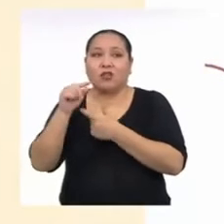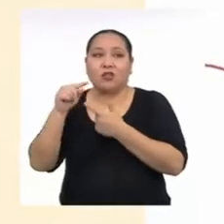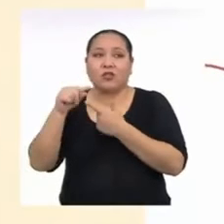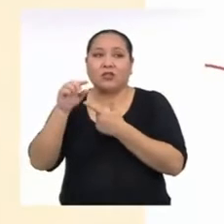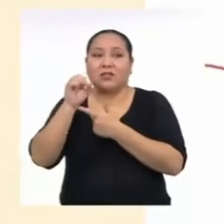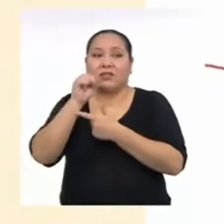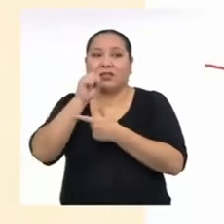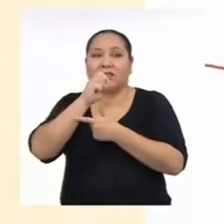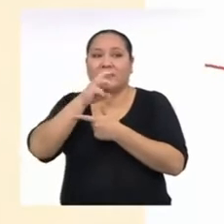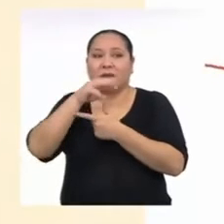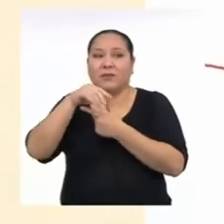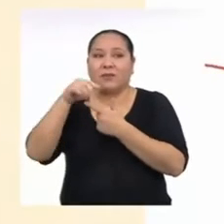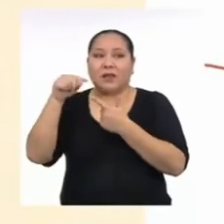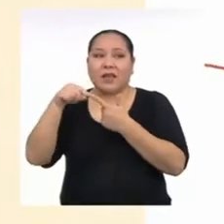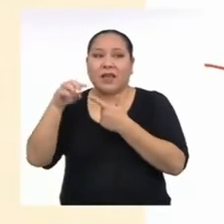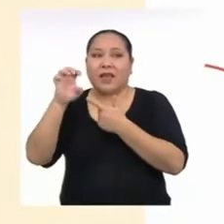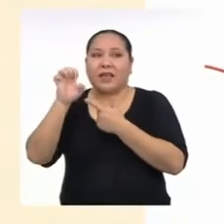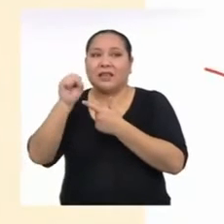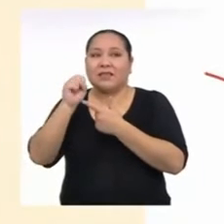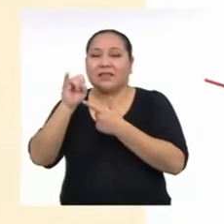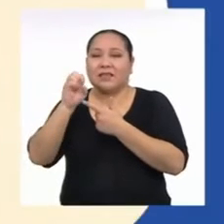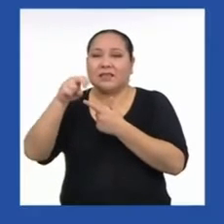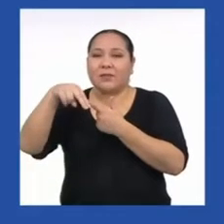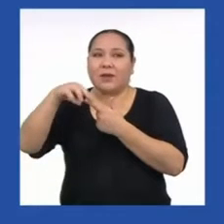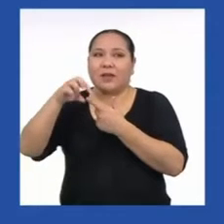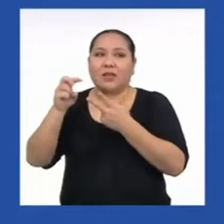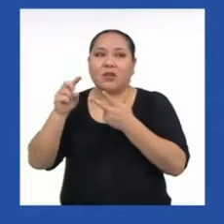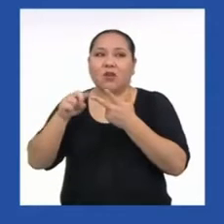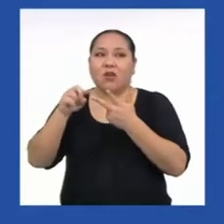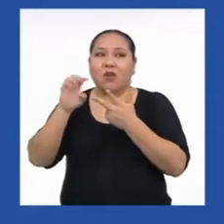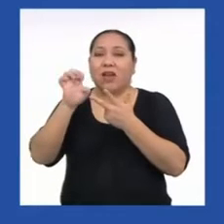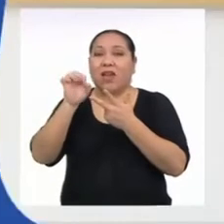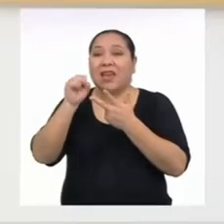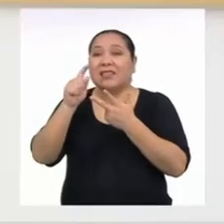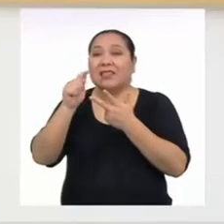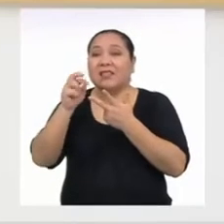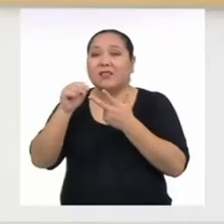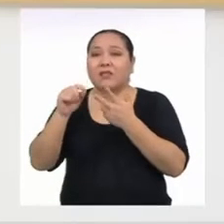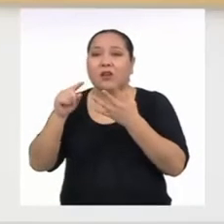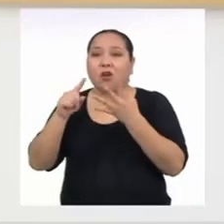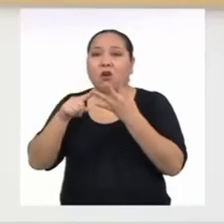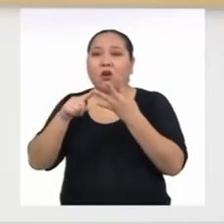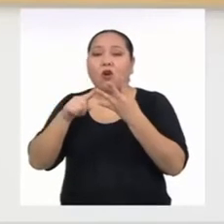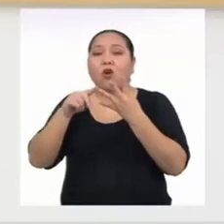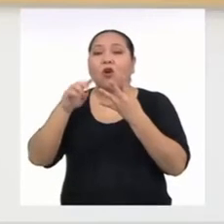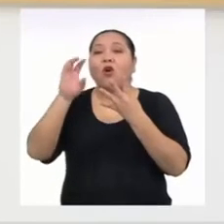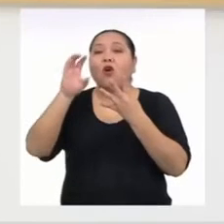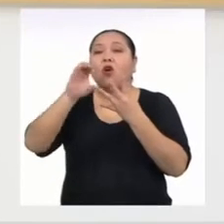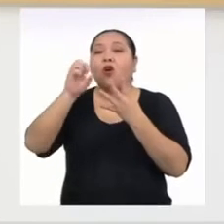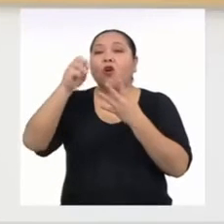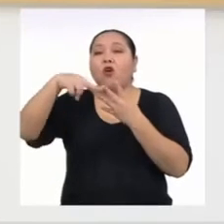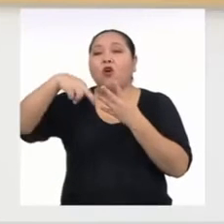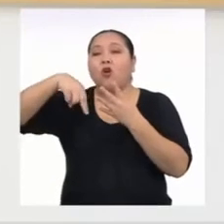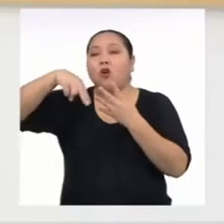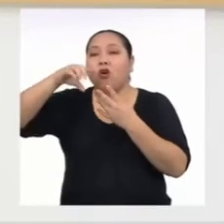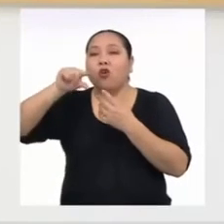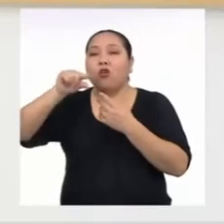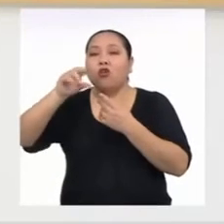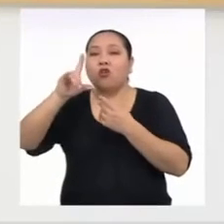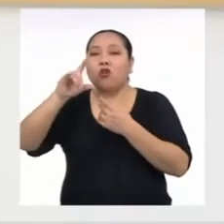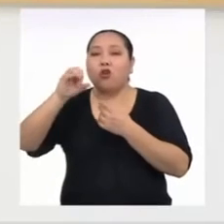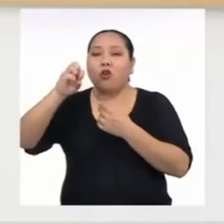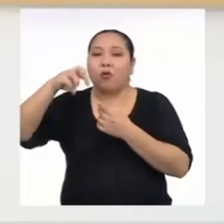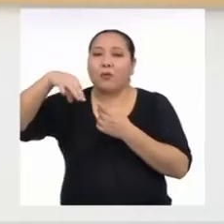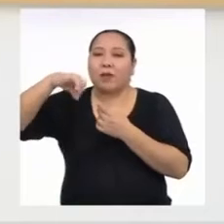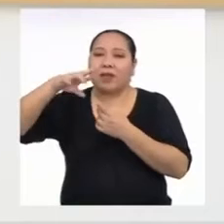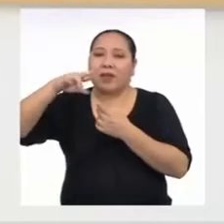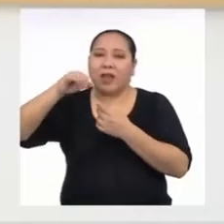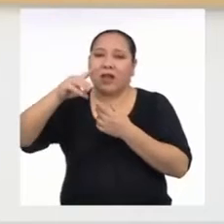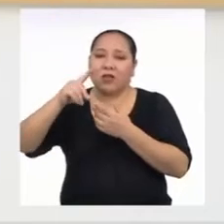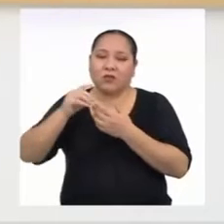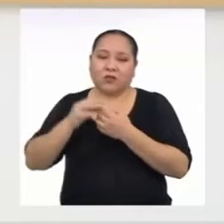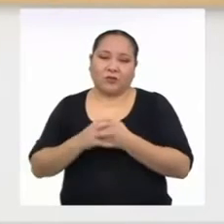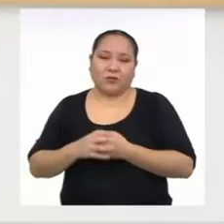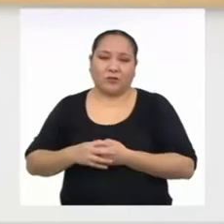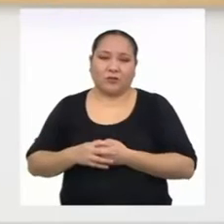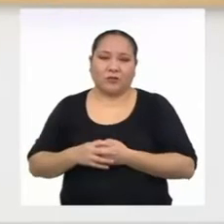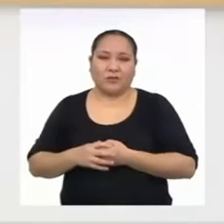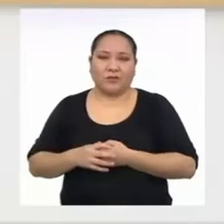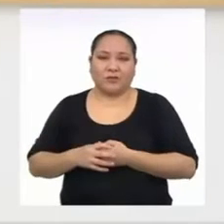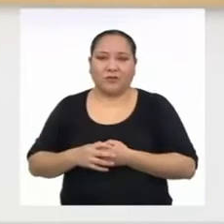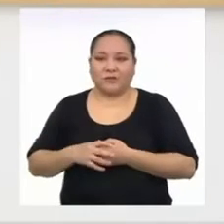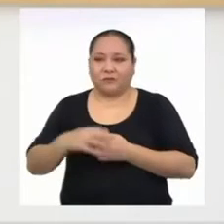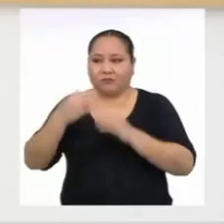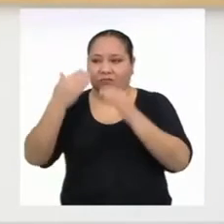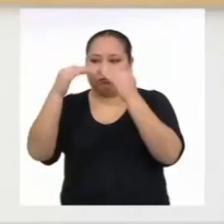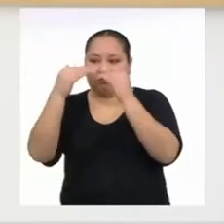sistemático, estratificado y por conglomerados. Y dentro del muestreo no probabilístico también hay diferentes tipos. Eso